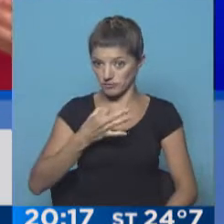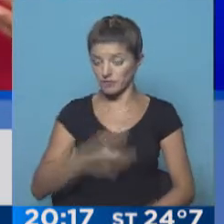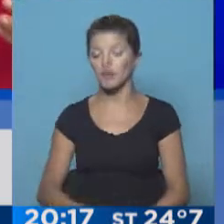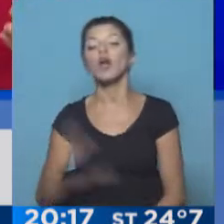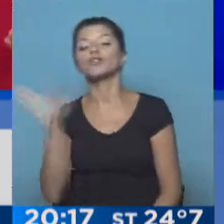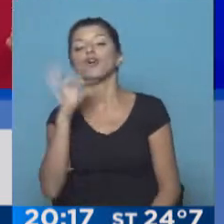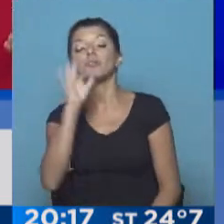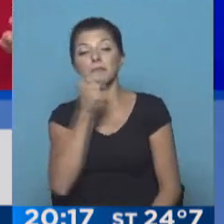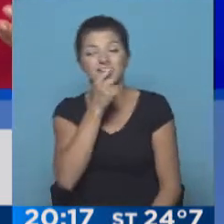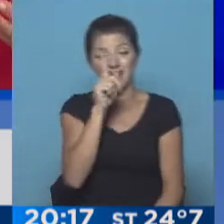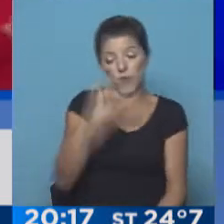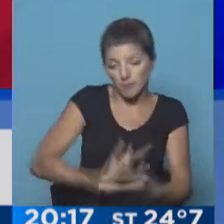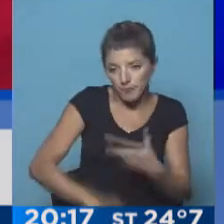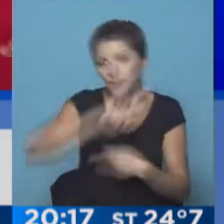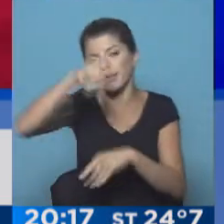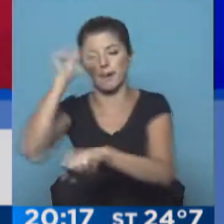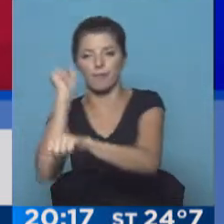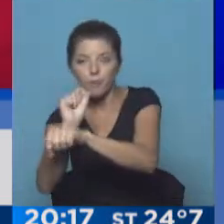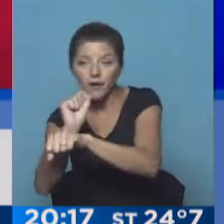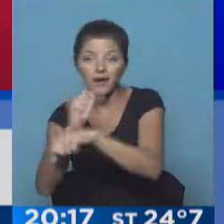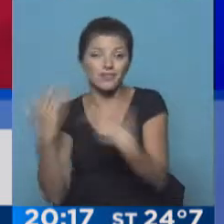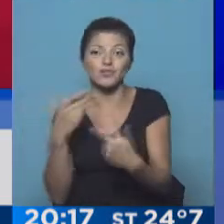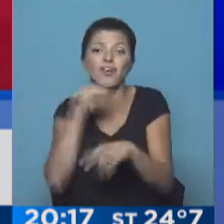hace es empujar a las mujeres a la clandestinidad, con los